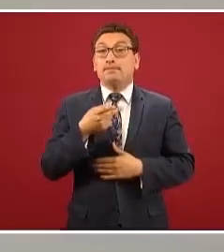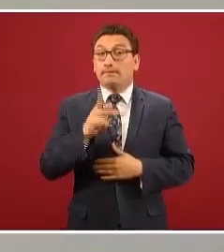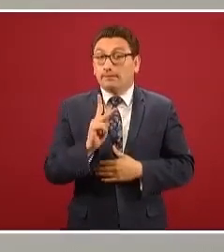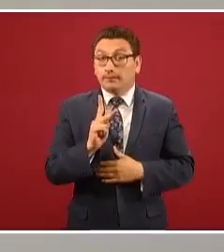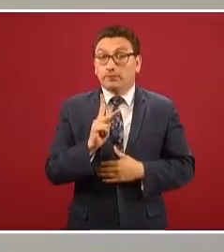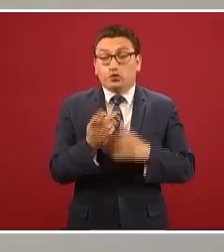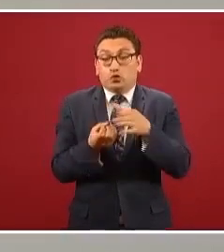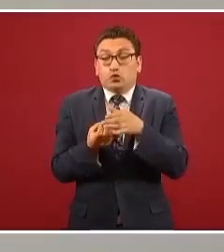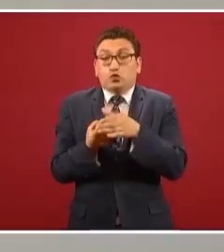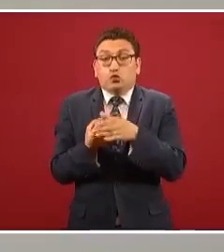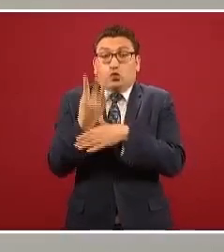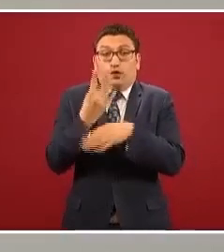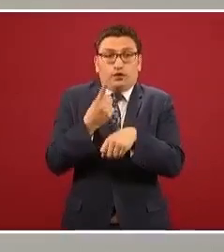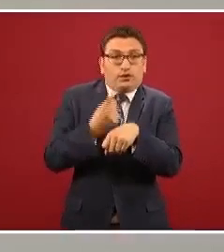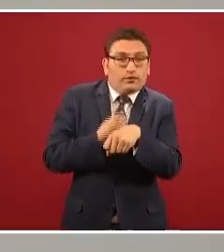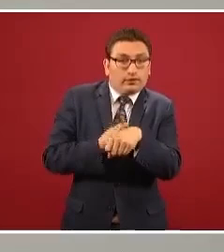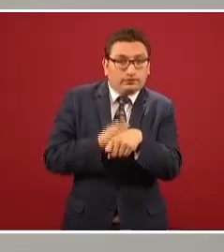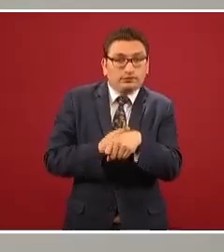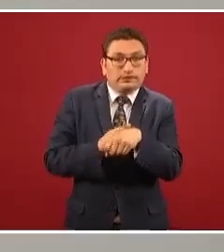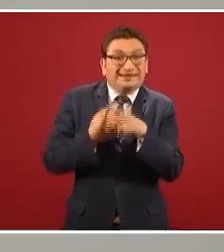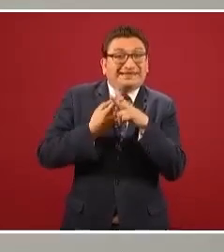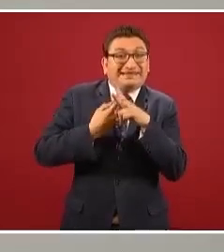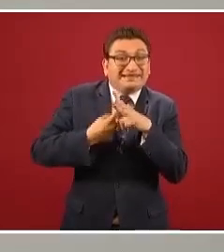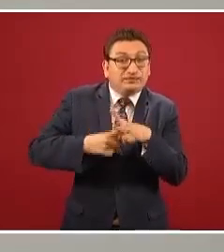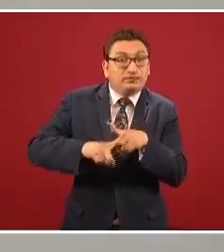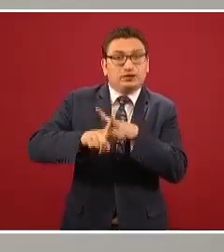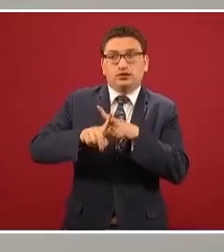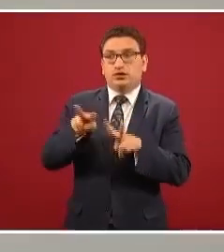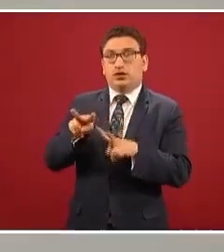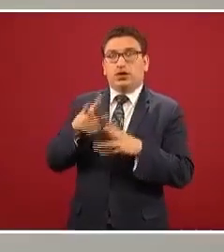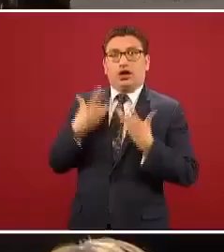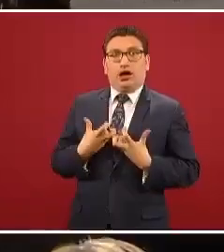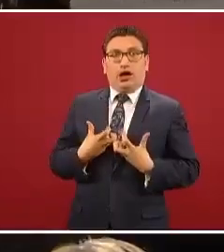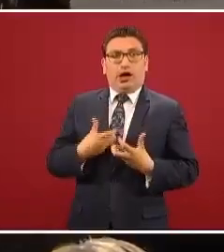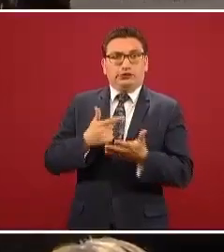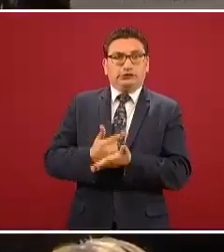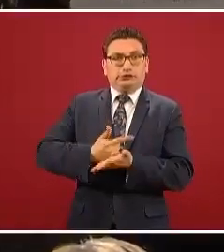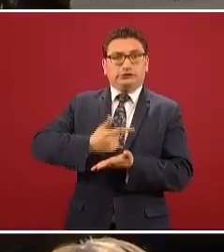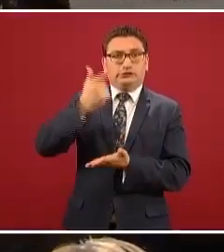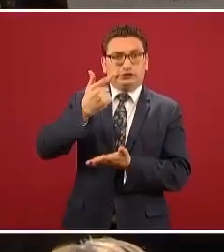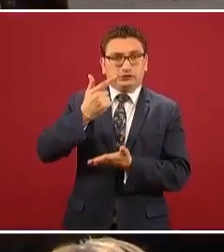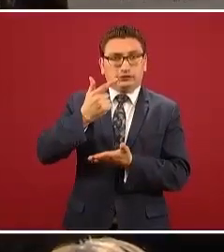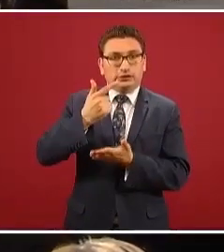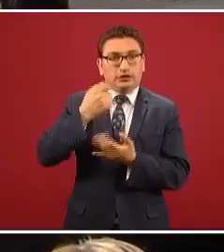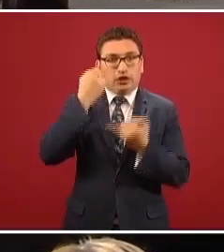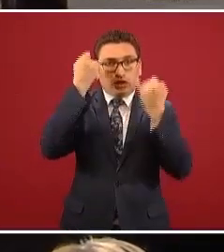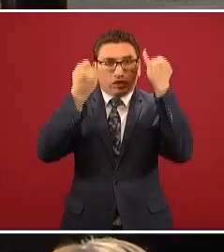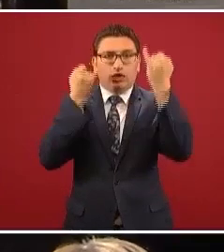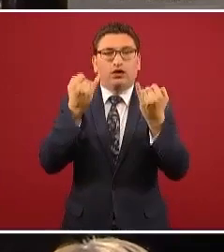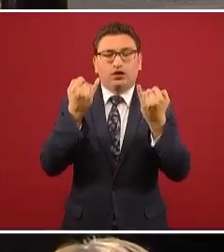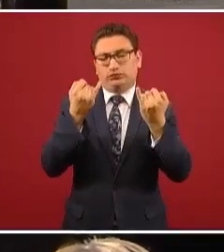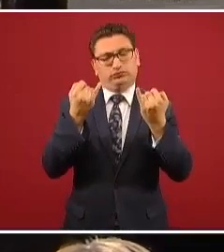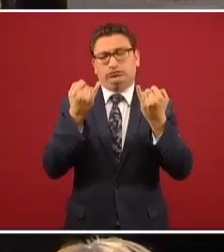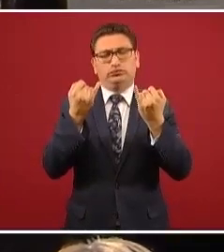las nuevas enfermedades al inicio se aprecian como más grave de lo que terminan siendo. ¿Por